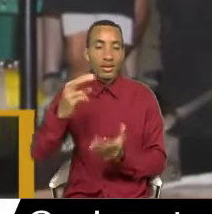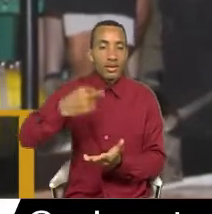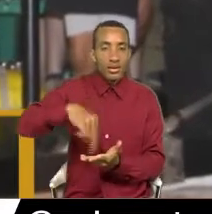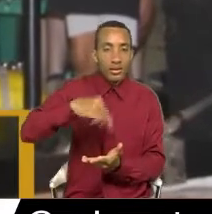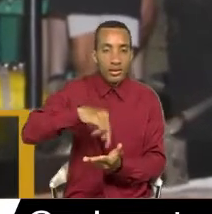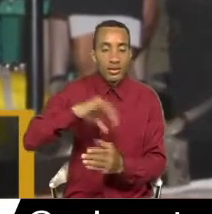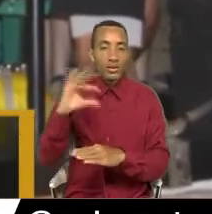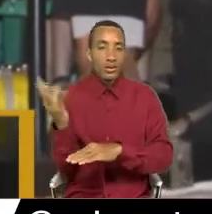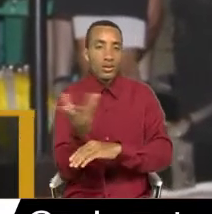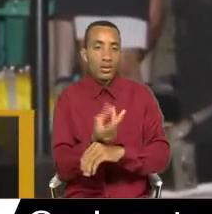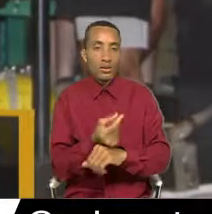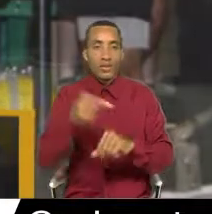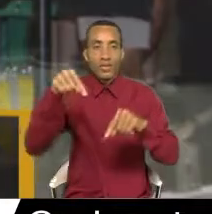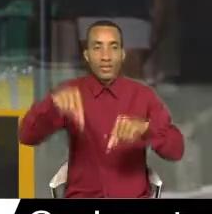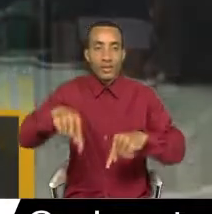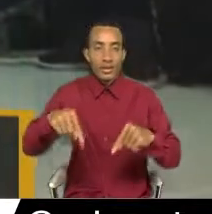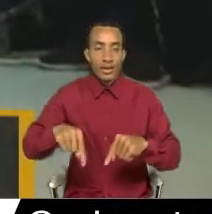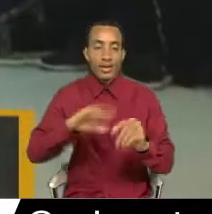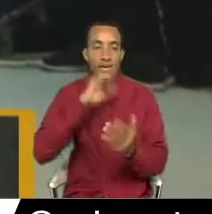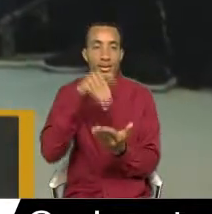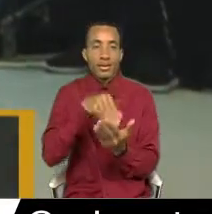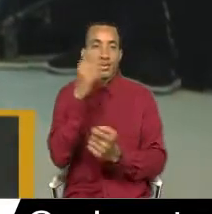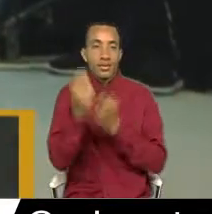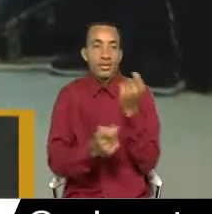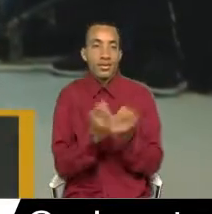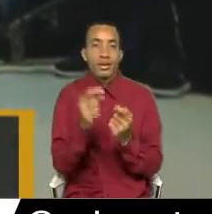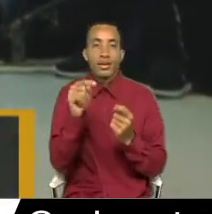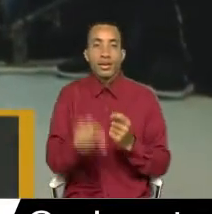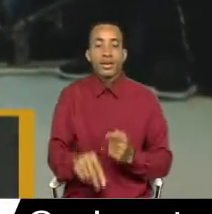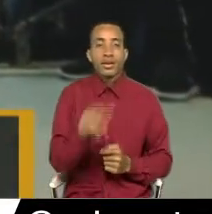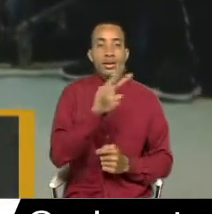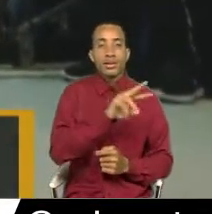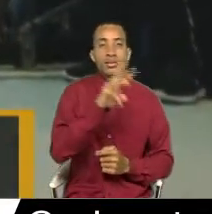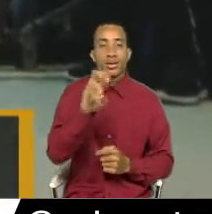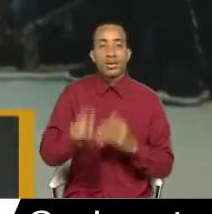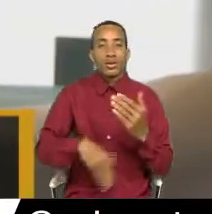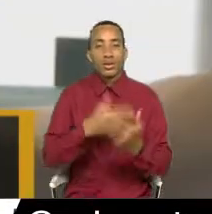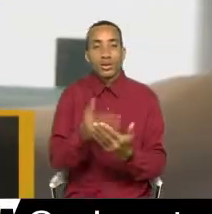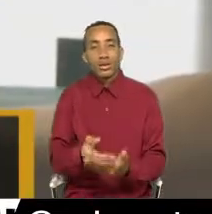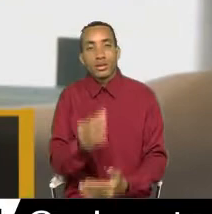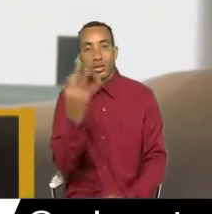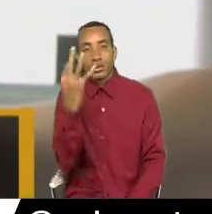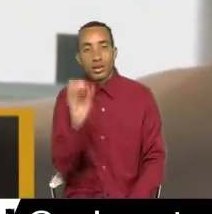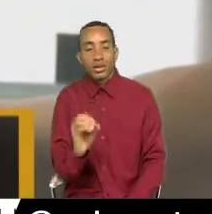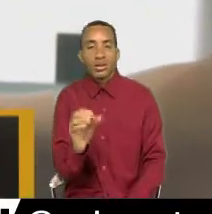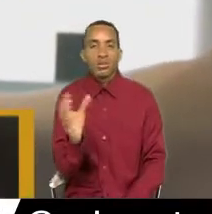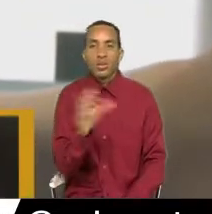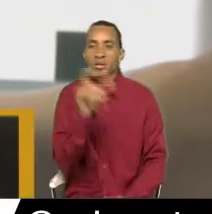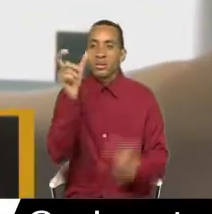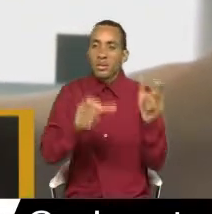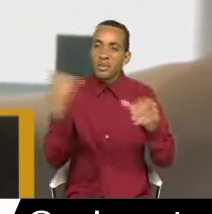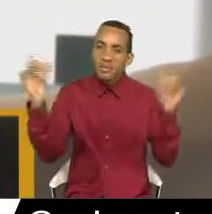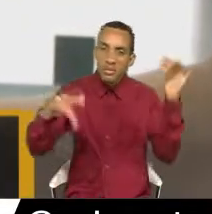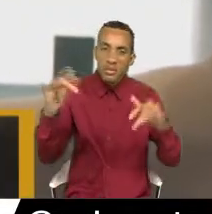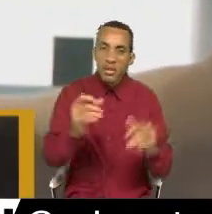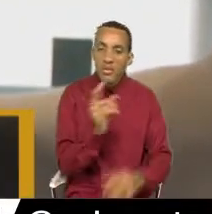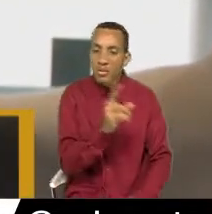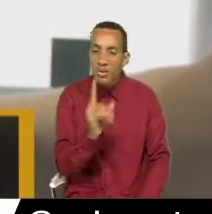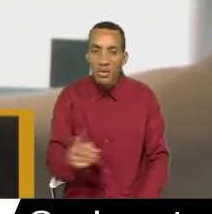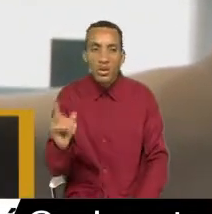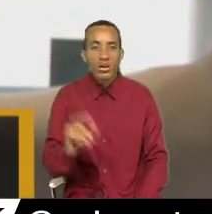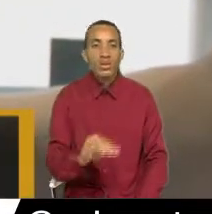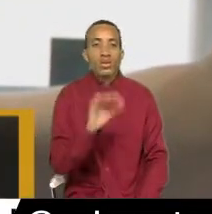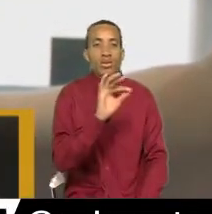realizará aquí en el Centro Comercial, en la ciudad de Barranca Bermeja, del 28 al 30. Ya tenemos 450 participantes y tenemos jurados nacionales